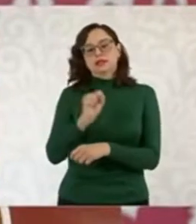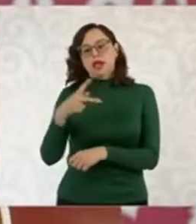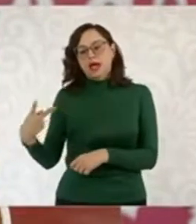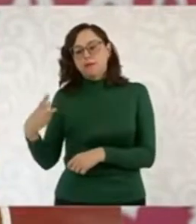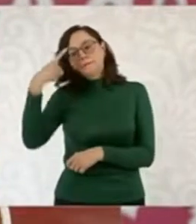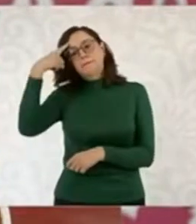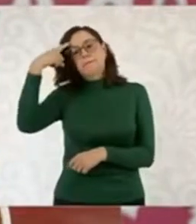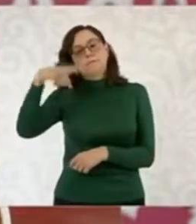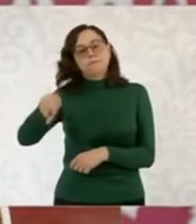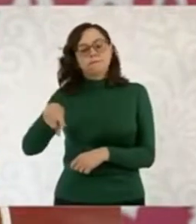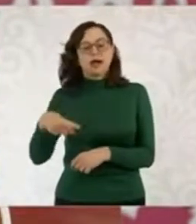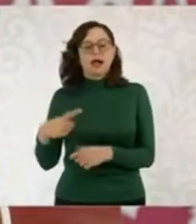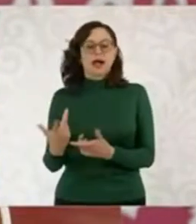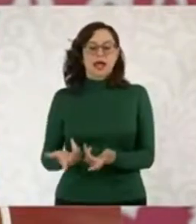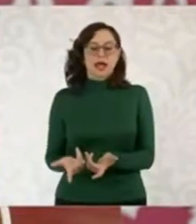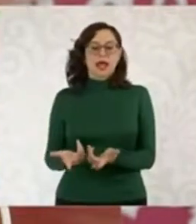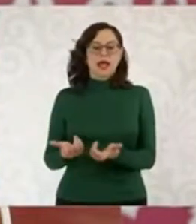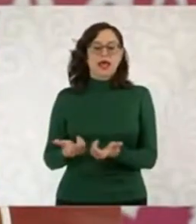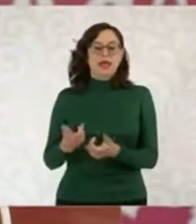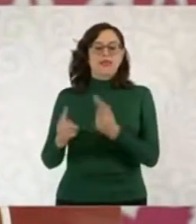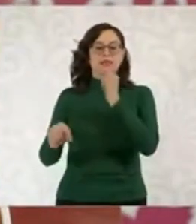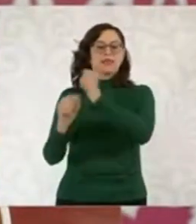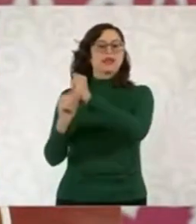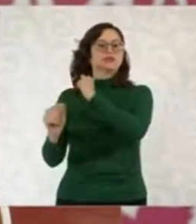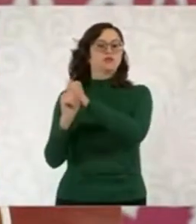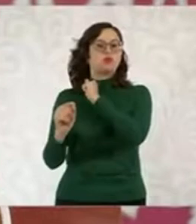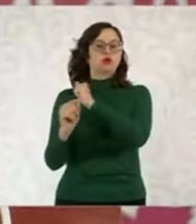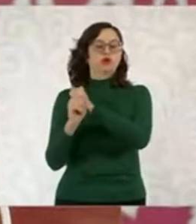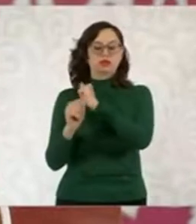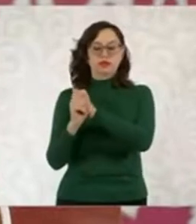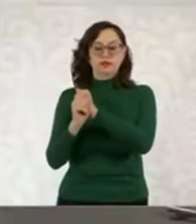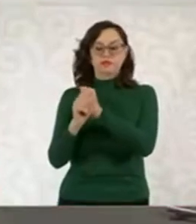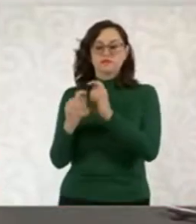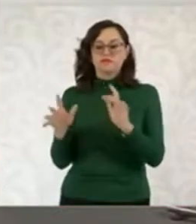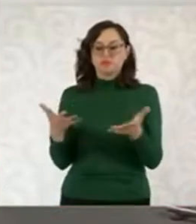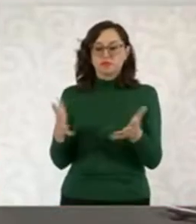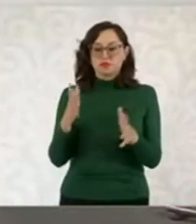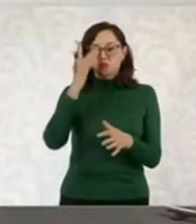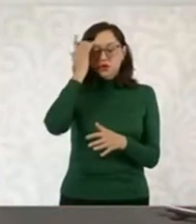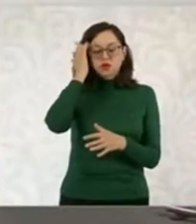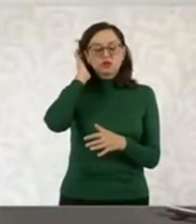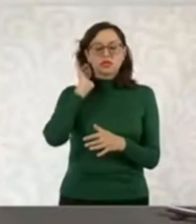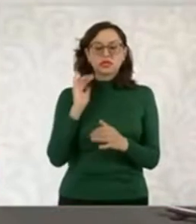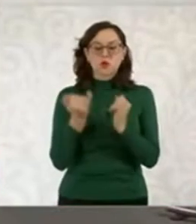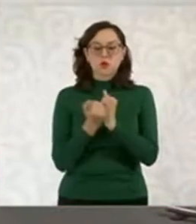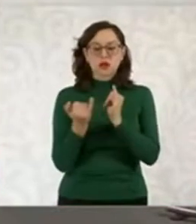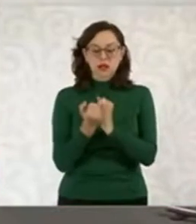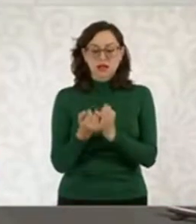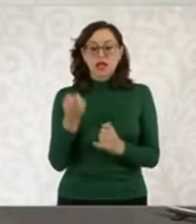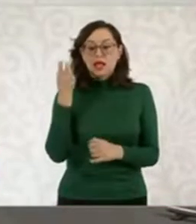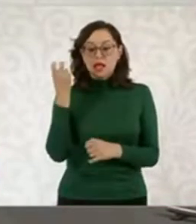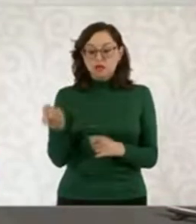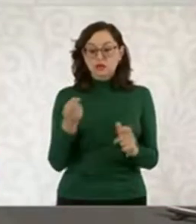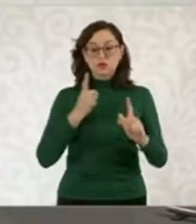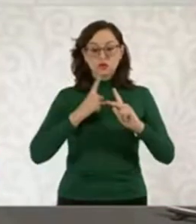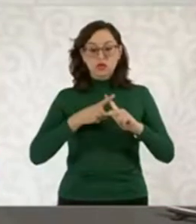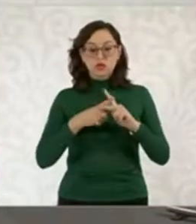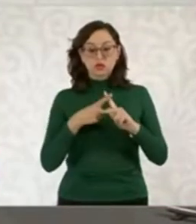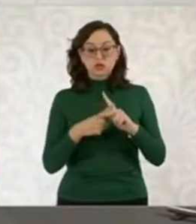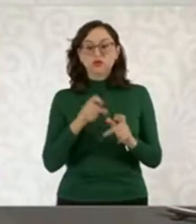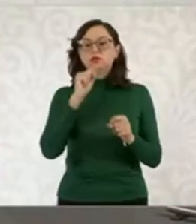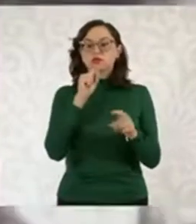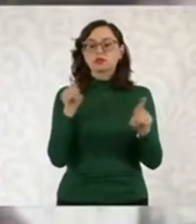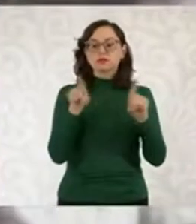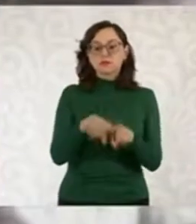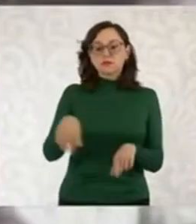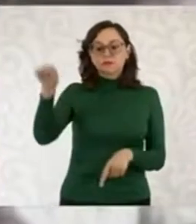transporte, a los conductores. Entonces se distribuye más o menos igual. También en los datos estadísticos previos se creía que eran